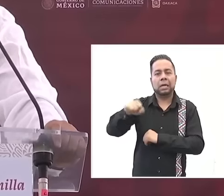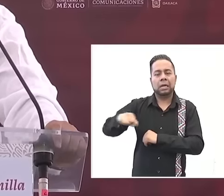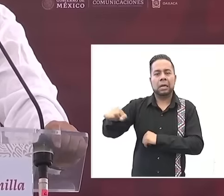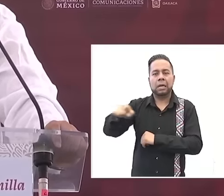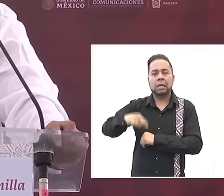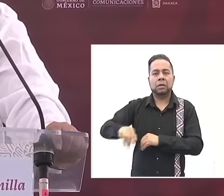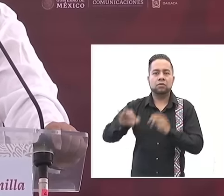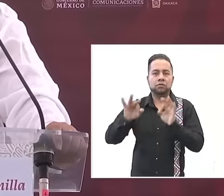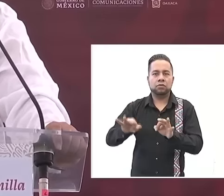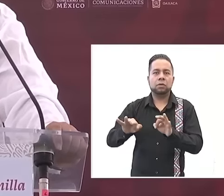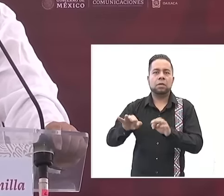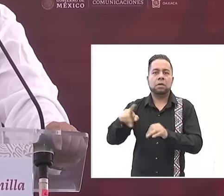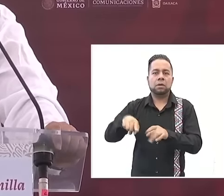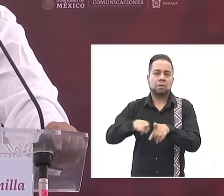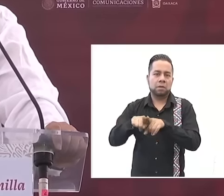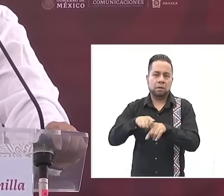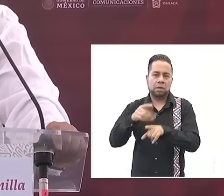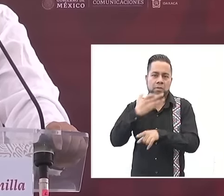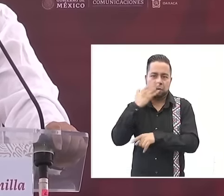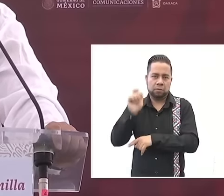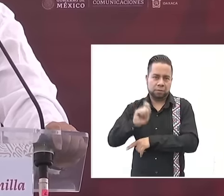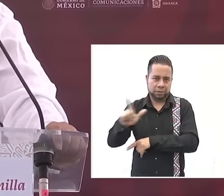Sierra de los Flores Magón.